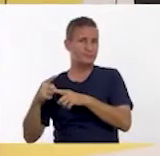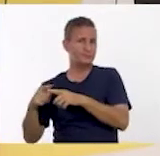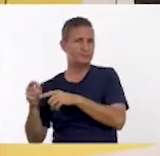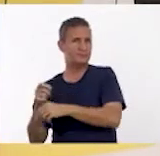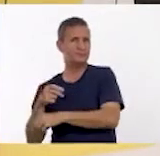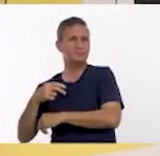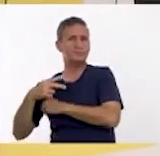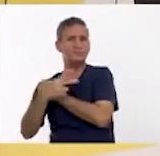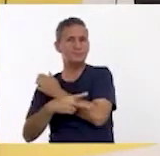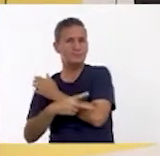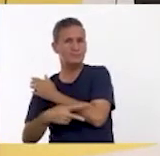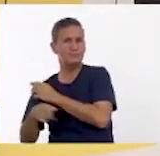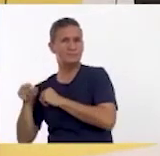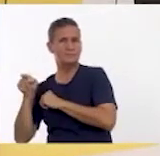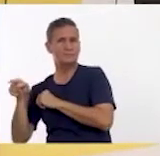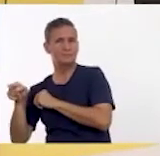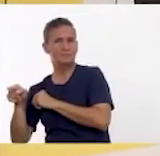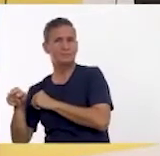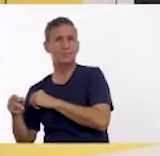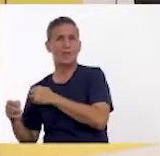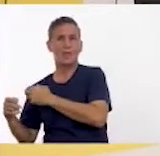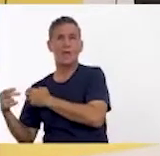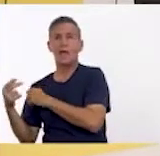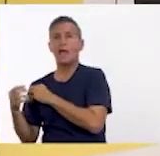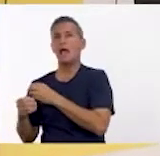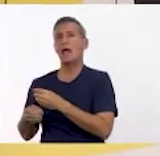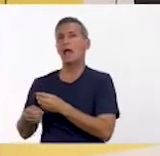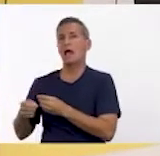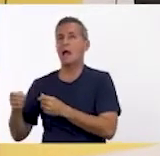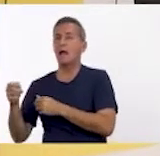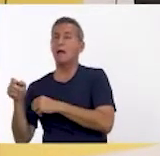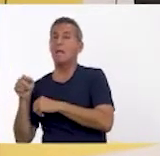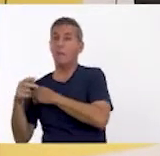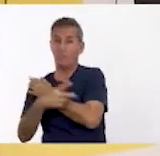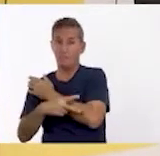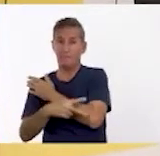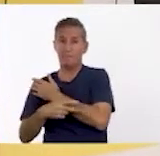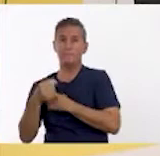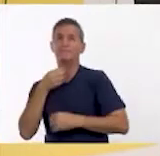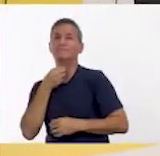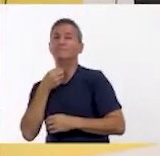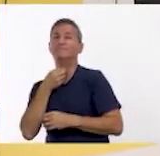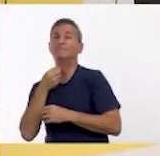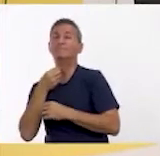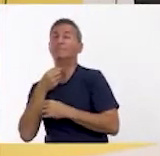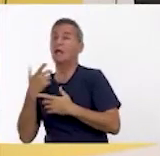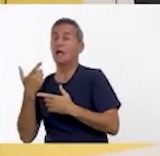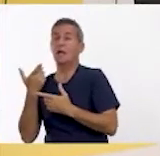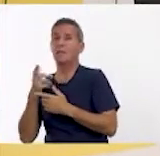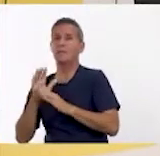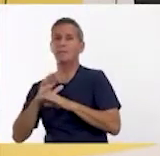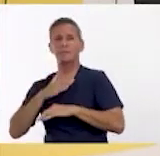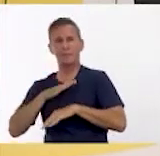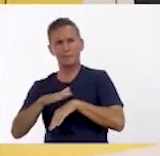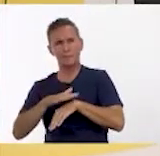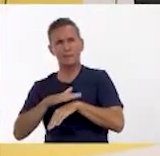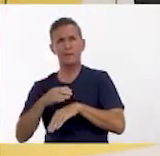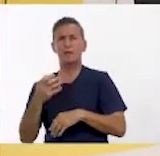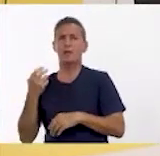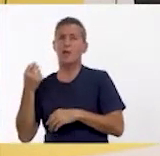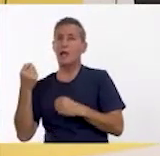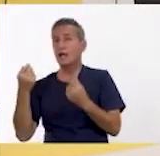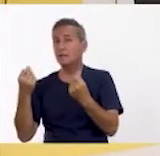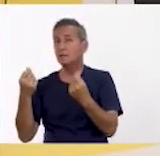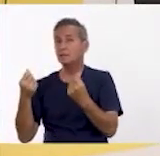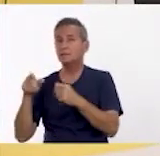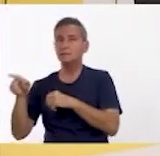la producción industrial, la producción de productos elaborados que lo venden, que lo exportan en